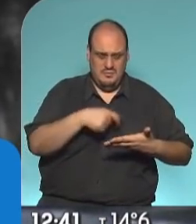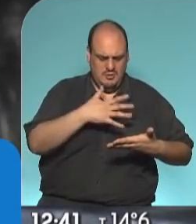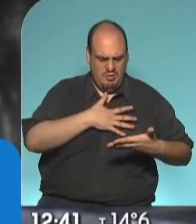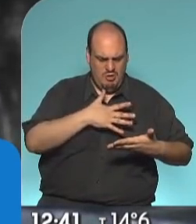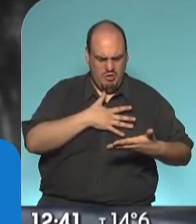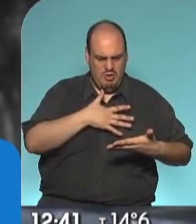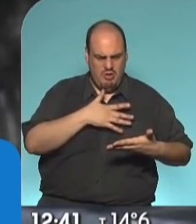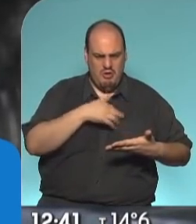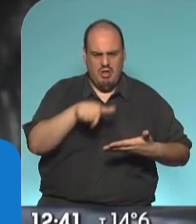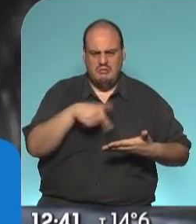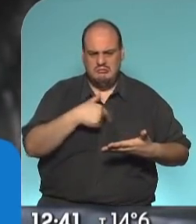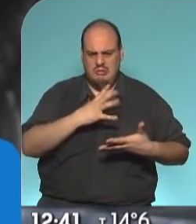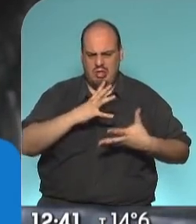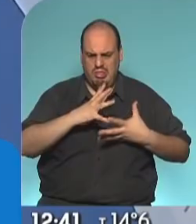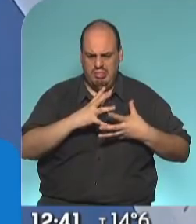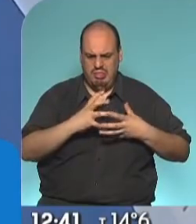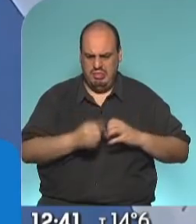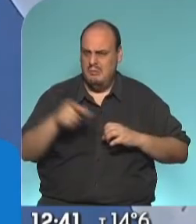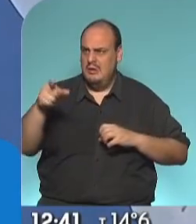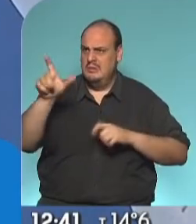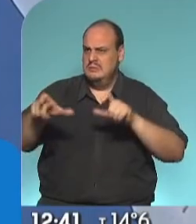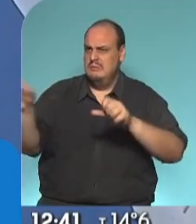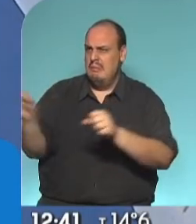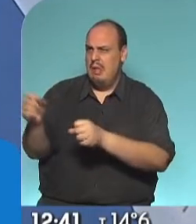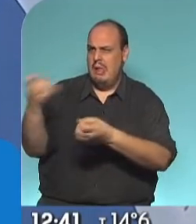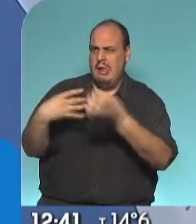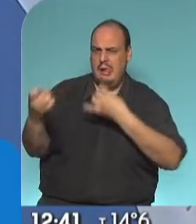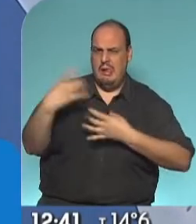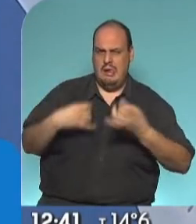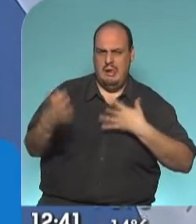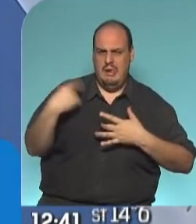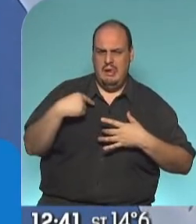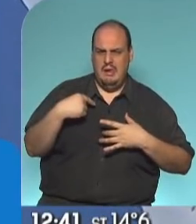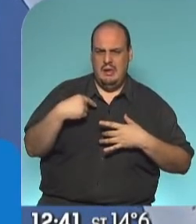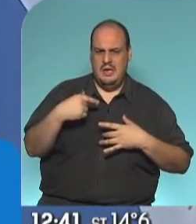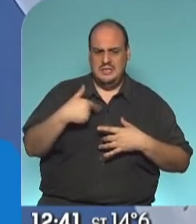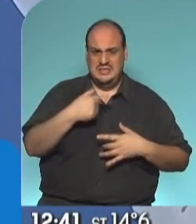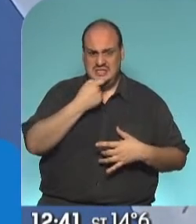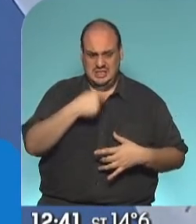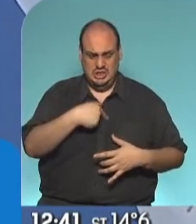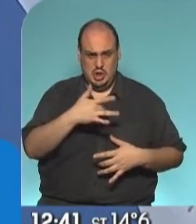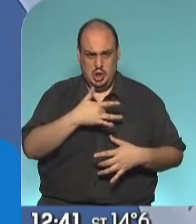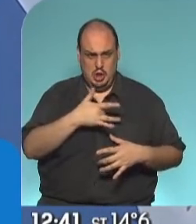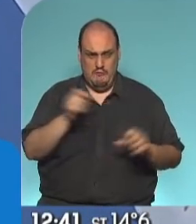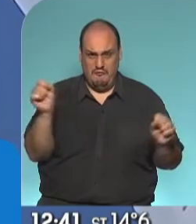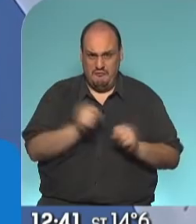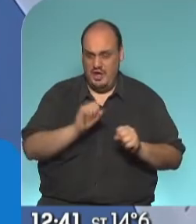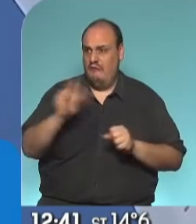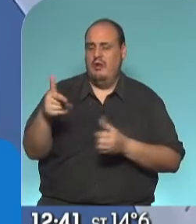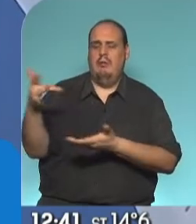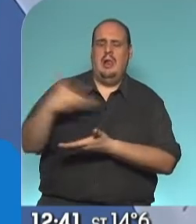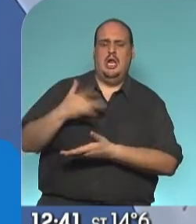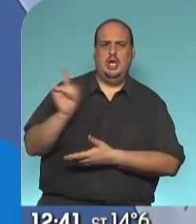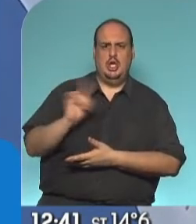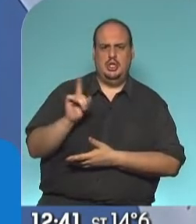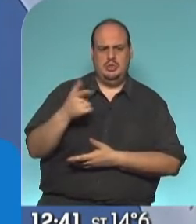los tiros de la maledicencia, dijo después. Y para ser insensible a esas críticas, me he